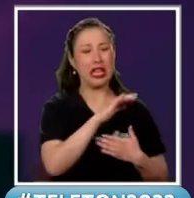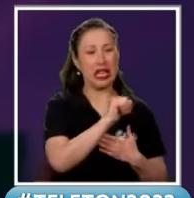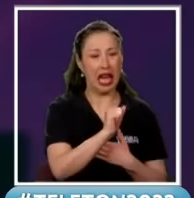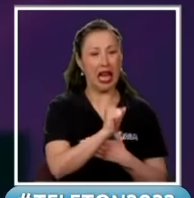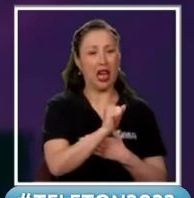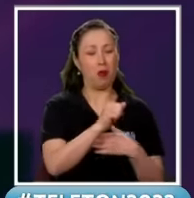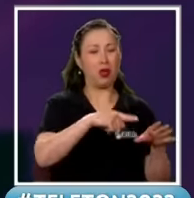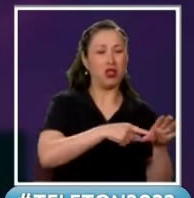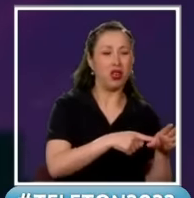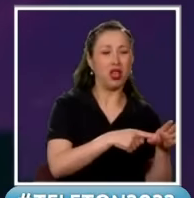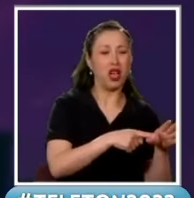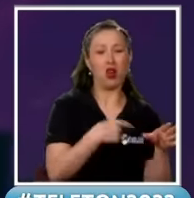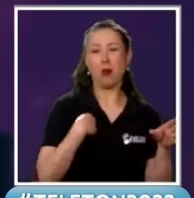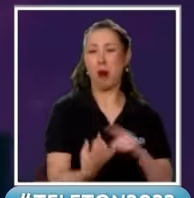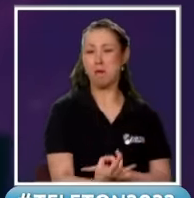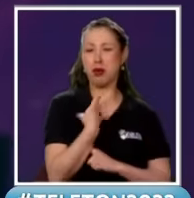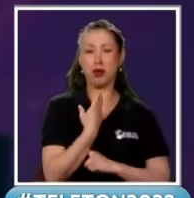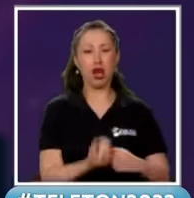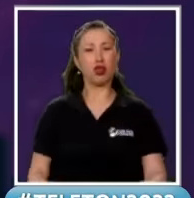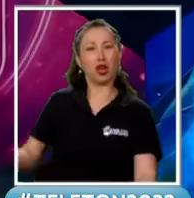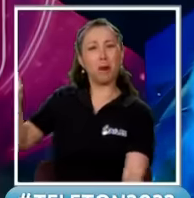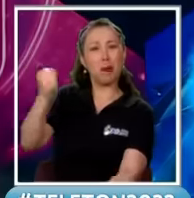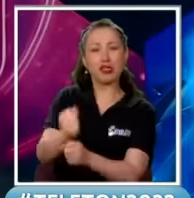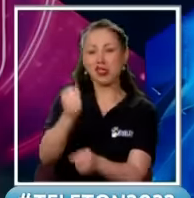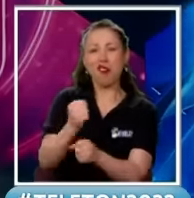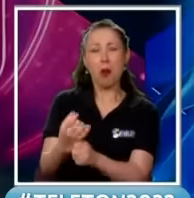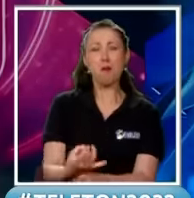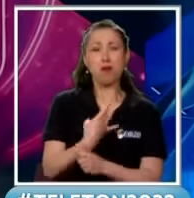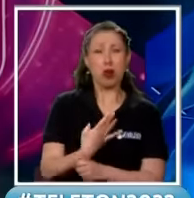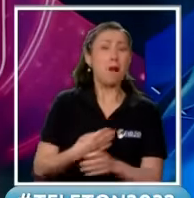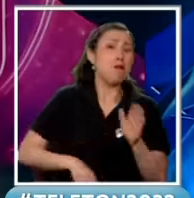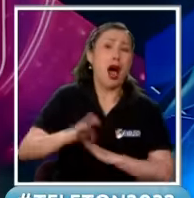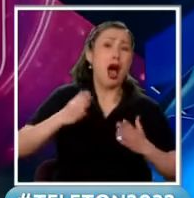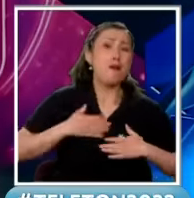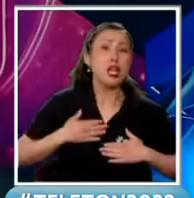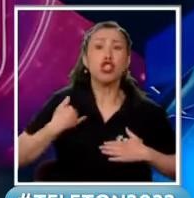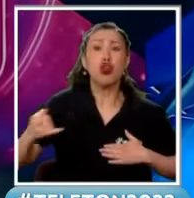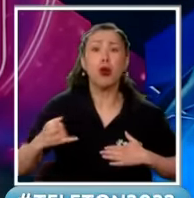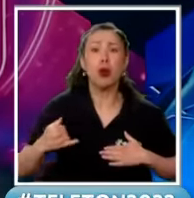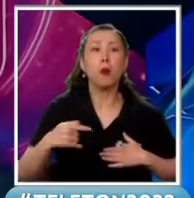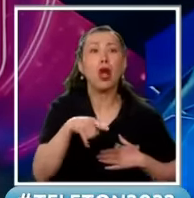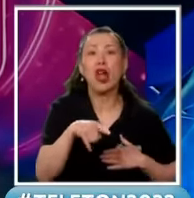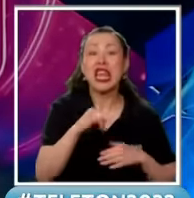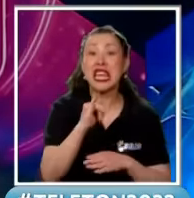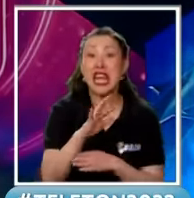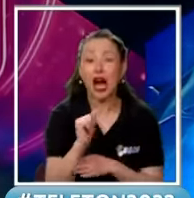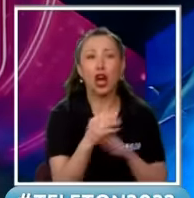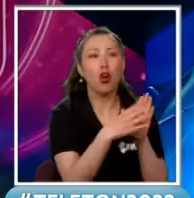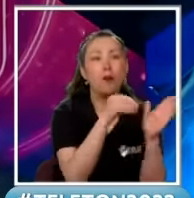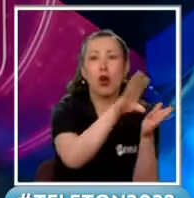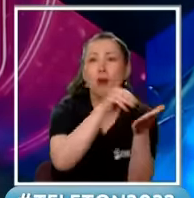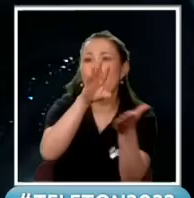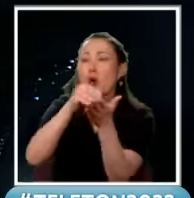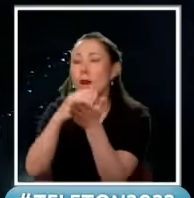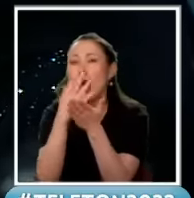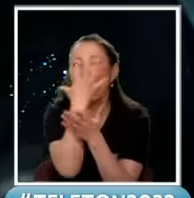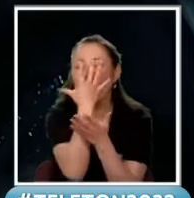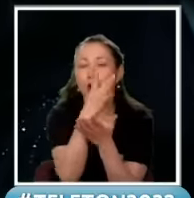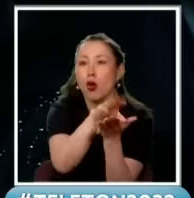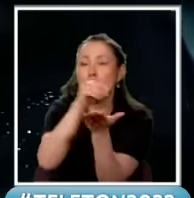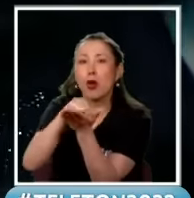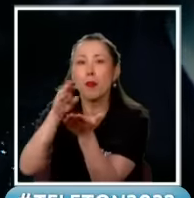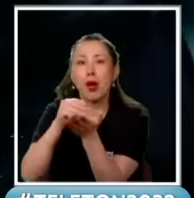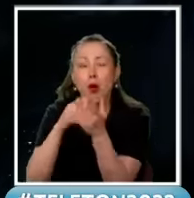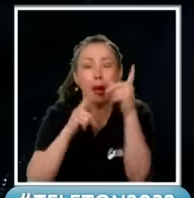reemplazarnos, a quitarnos la pega. Sobre todo a mí, ¿cachai? Que hace imitaciones, copia gestos, cara. Una